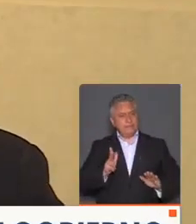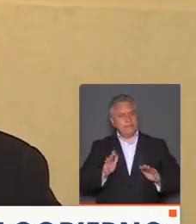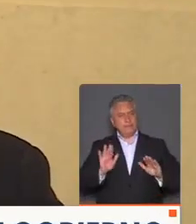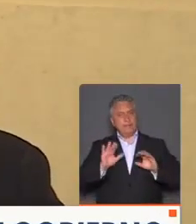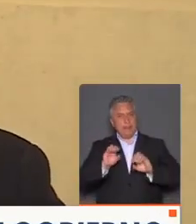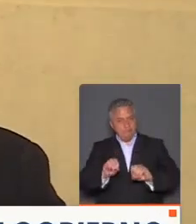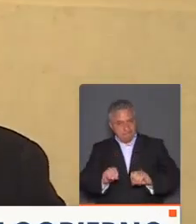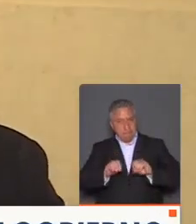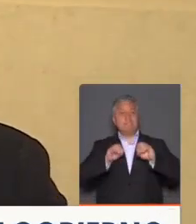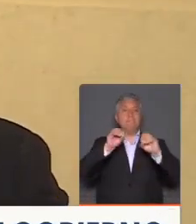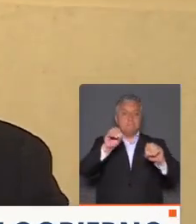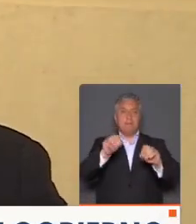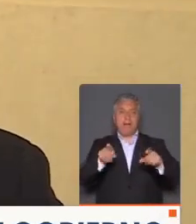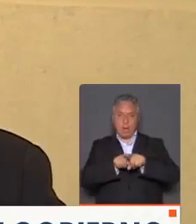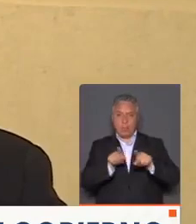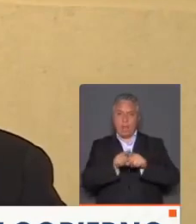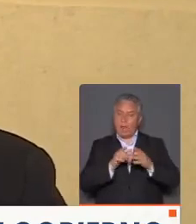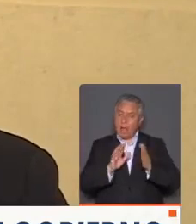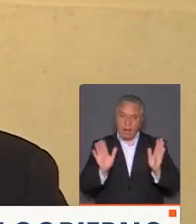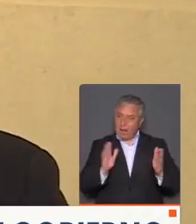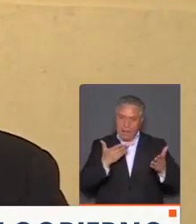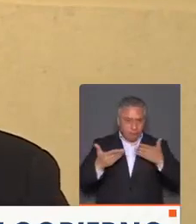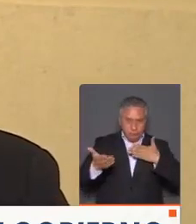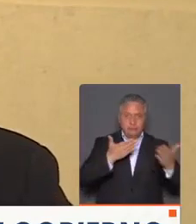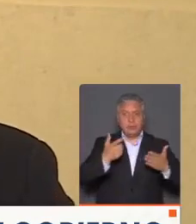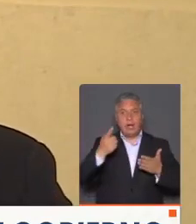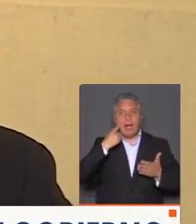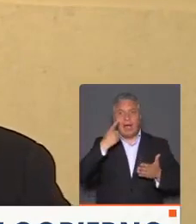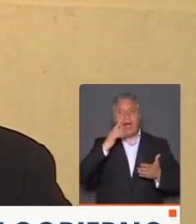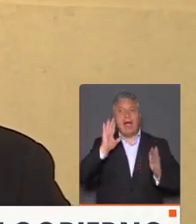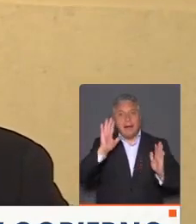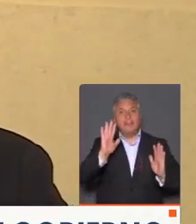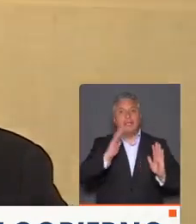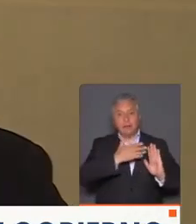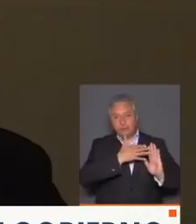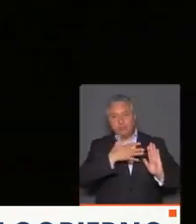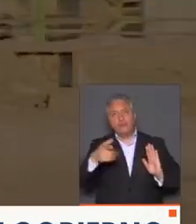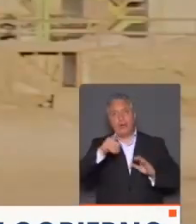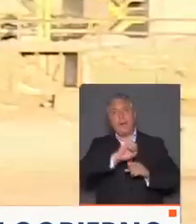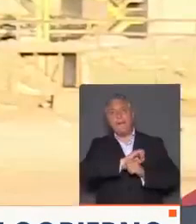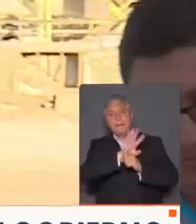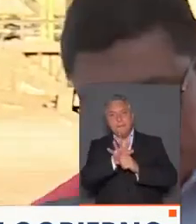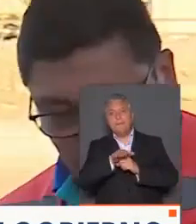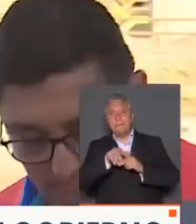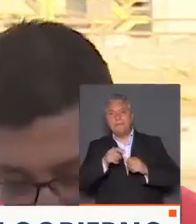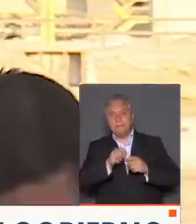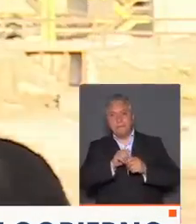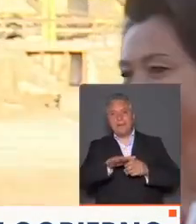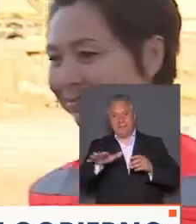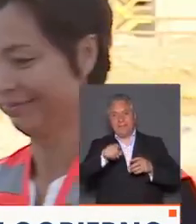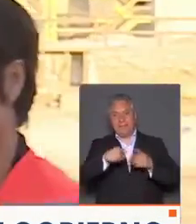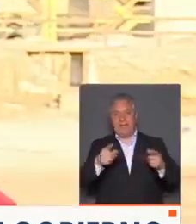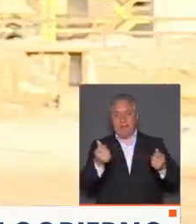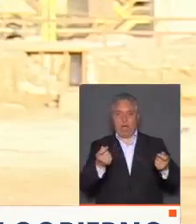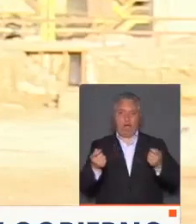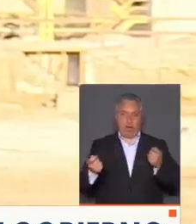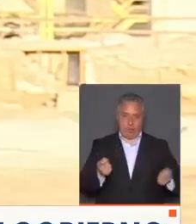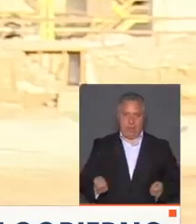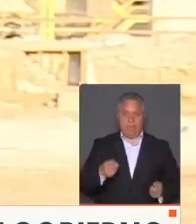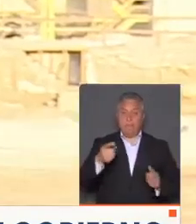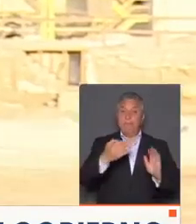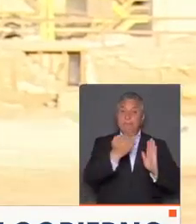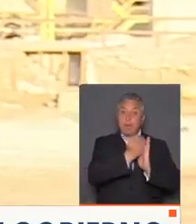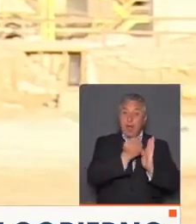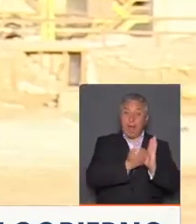esta discusión en la medida que vayamos viendo los efectos que ha tenido en la pandemia en la economía a la eventual tensión entre el programa de gobierno y el momento